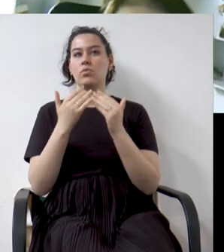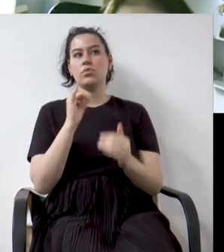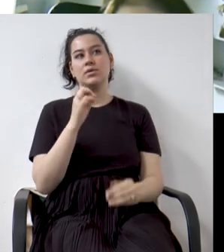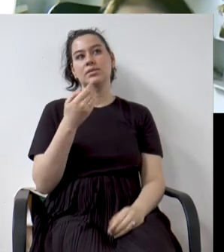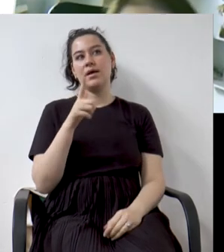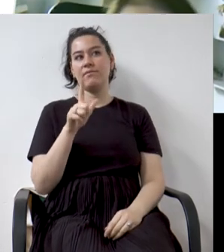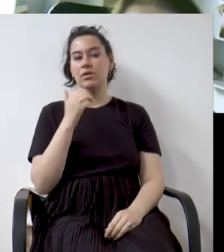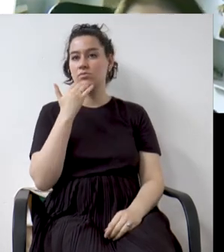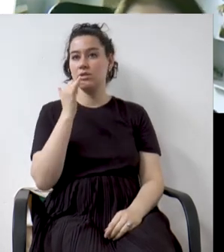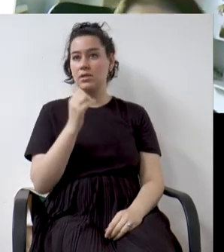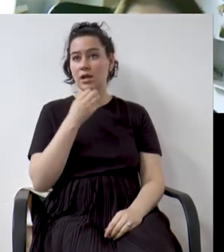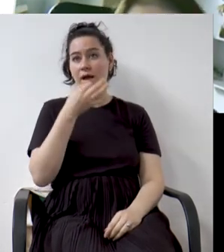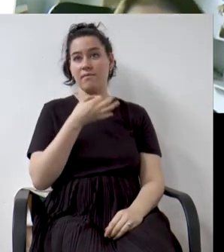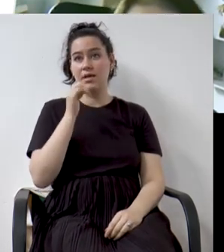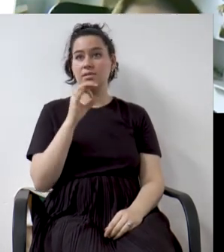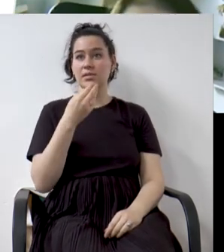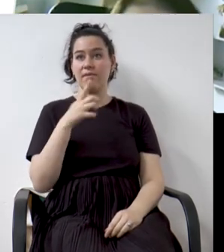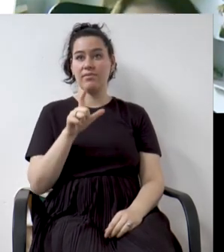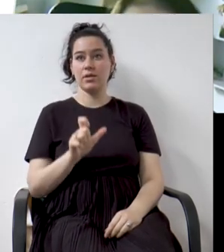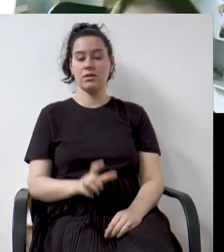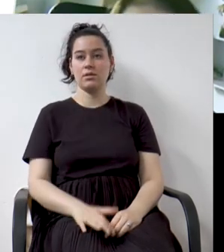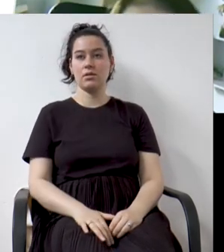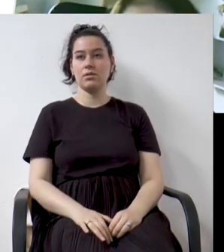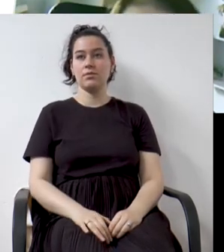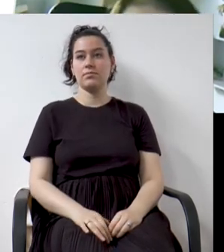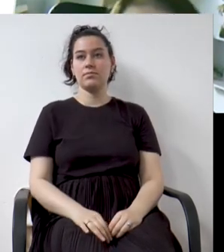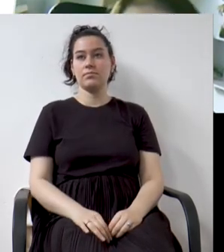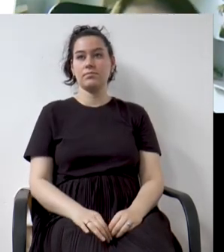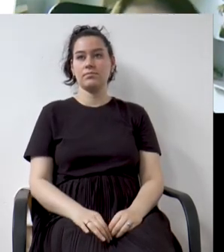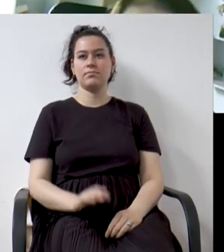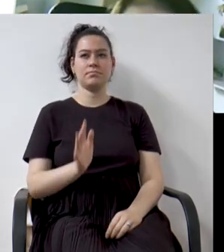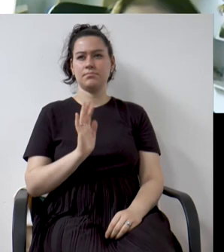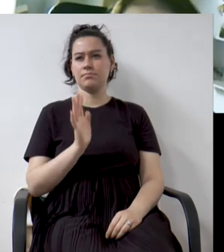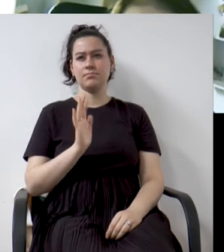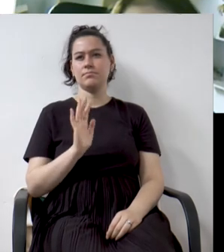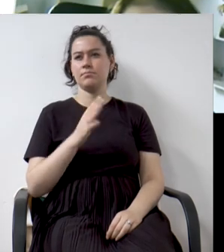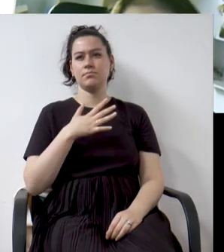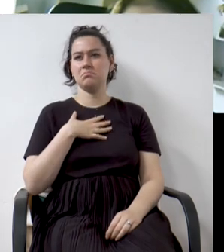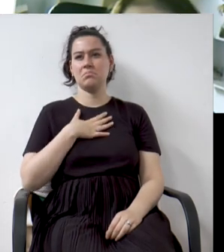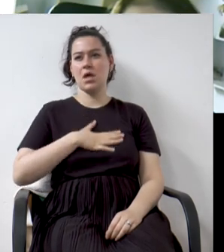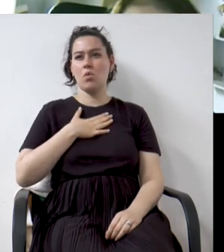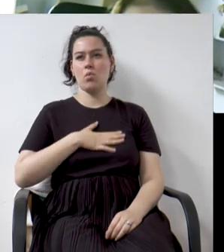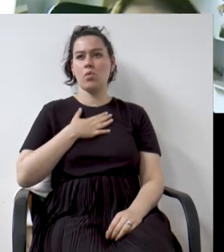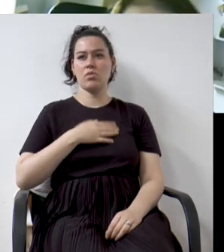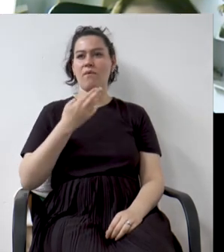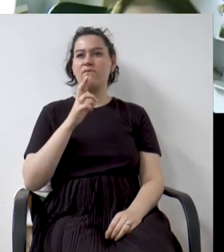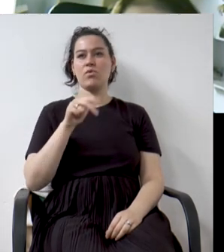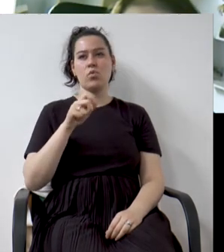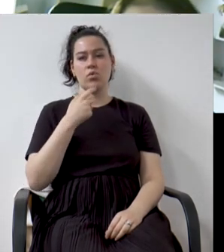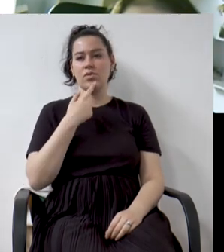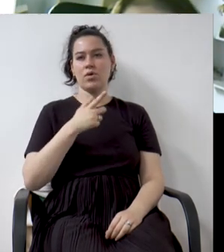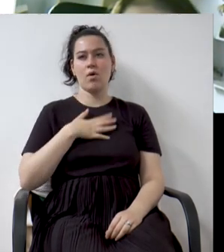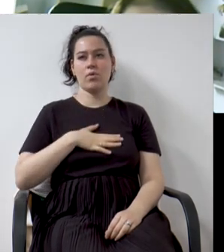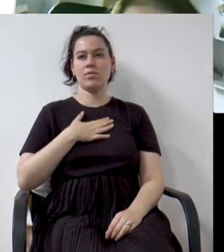No sé si querés hacer uso de la palabra, Isabel. Adelante. No, pensando un poco lo que comentó Bruno,